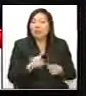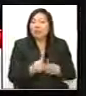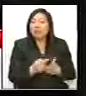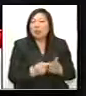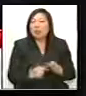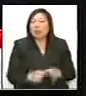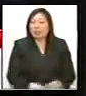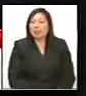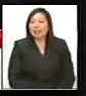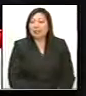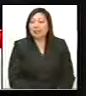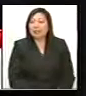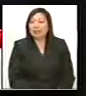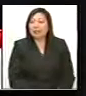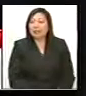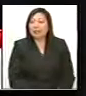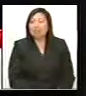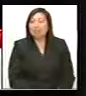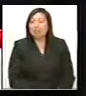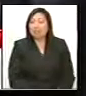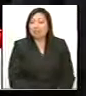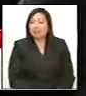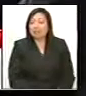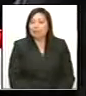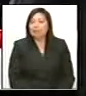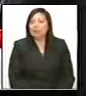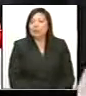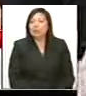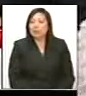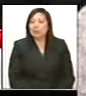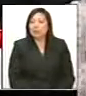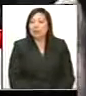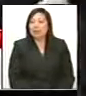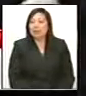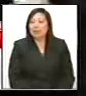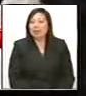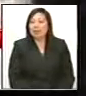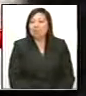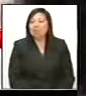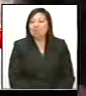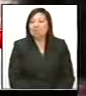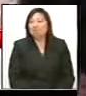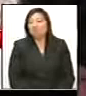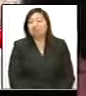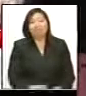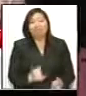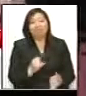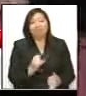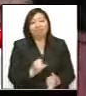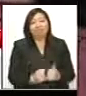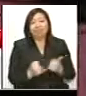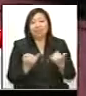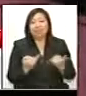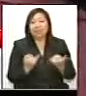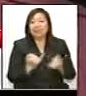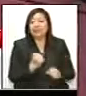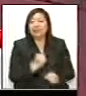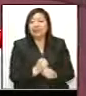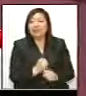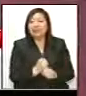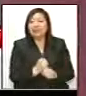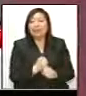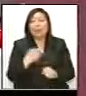decisiones. Gracias. Muchas gracias, doctor Rosell. Hemos llegado ya al final y esta mesa de trabajo